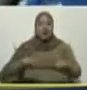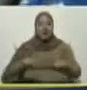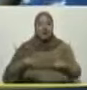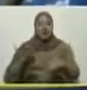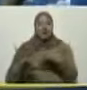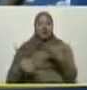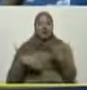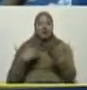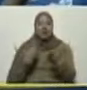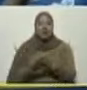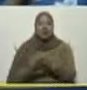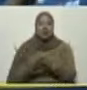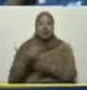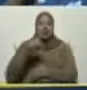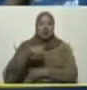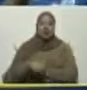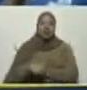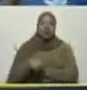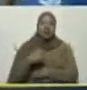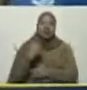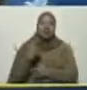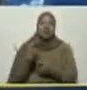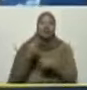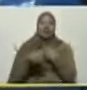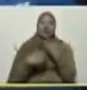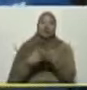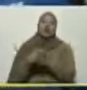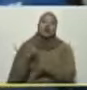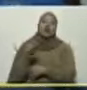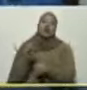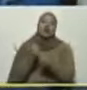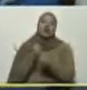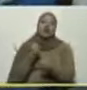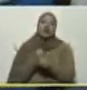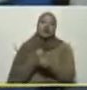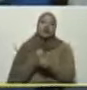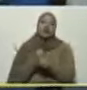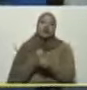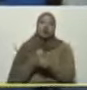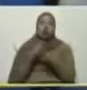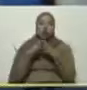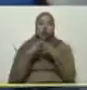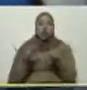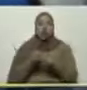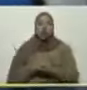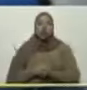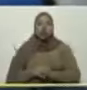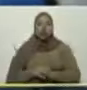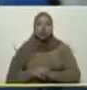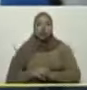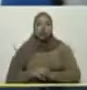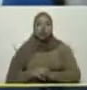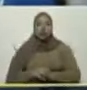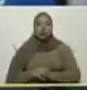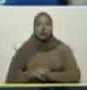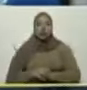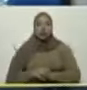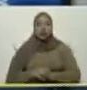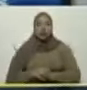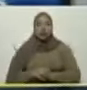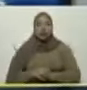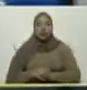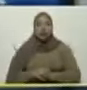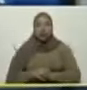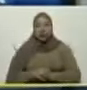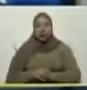hasta que llegó el desbloqueador y desbloqueó todo el